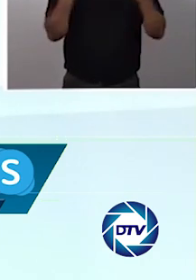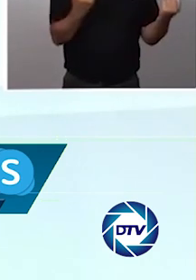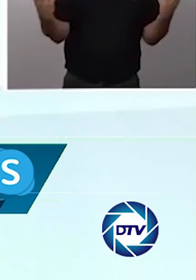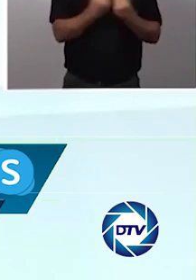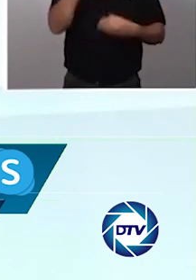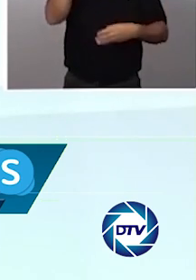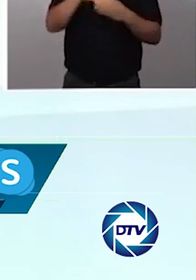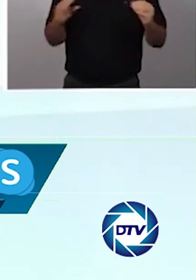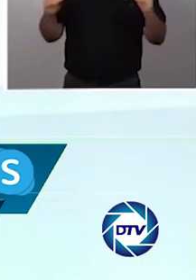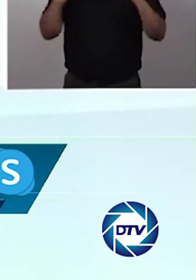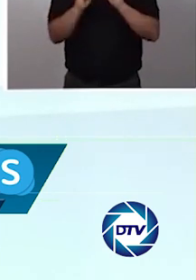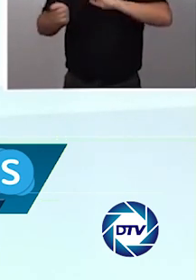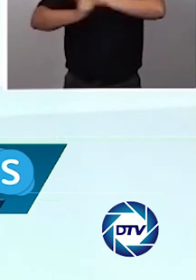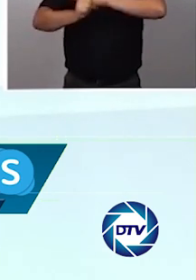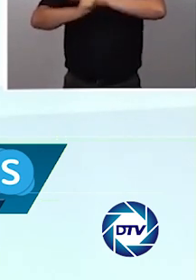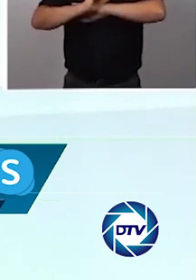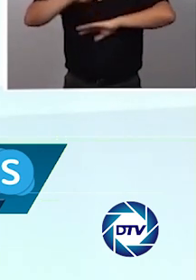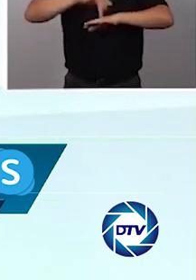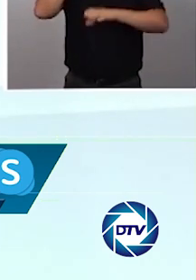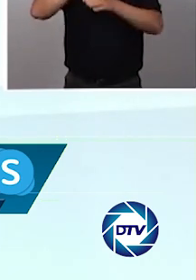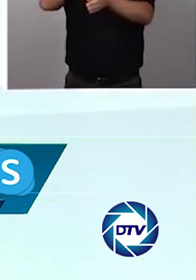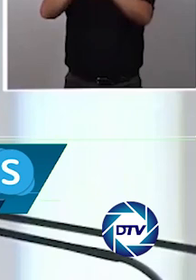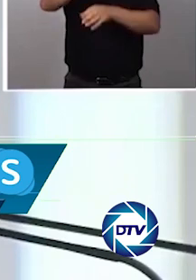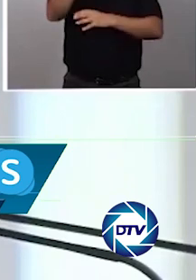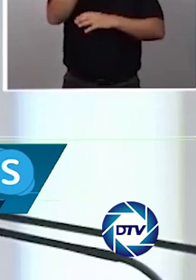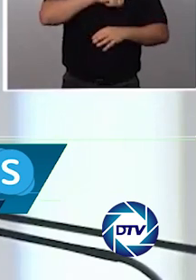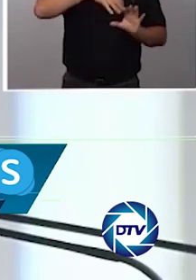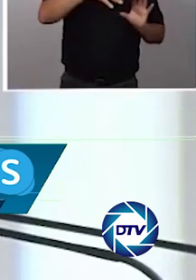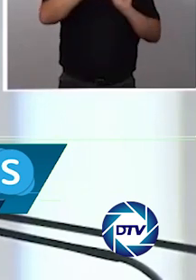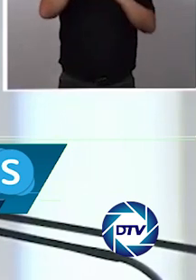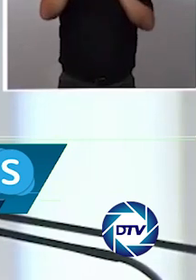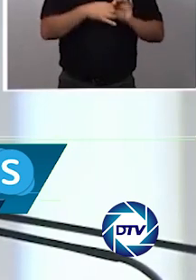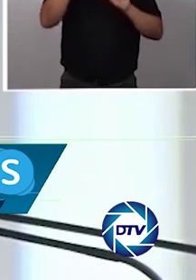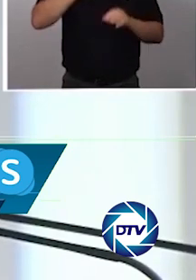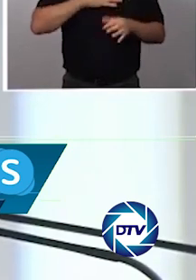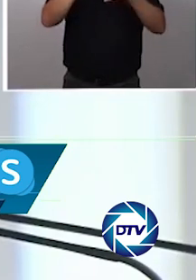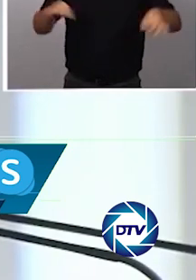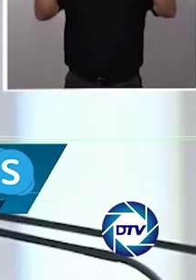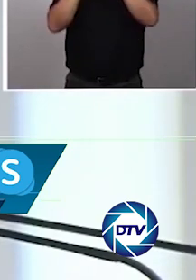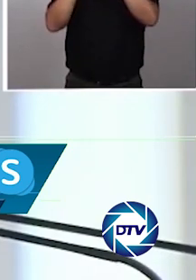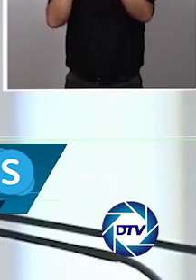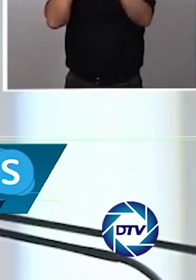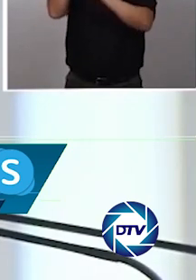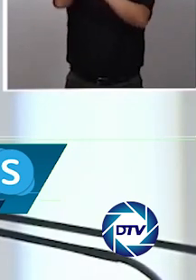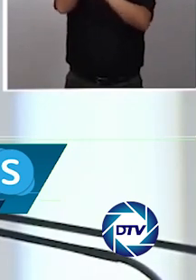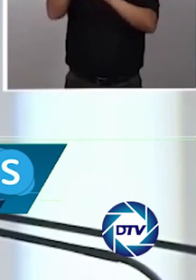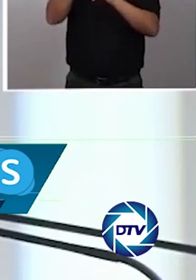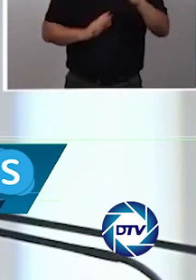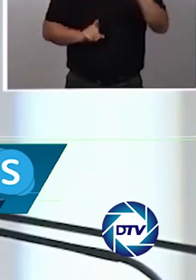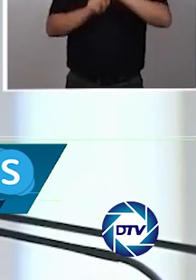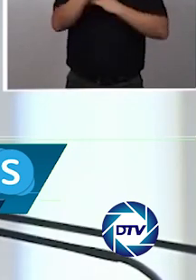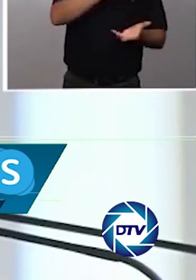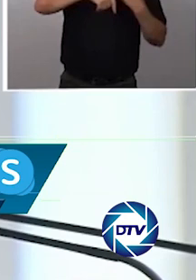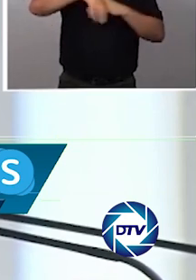basura ahora como venezuela o huye millones de allí estoy en el país vecino que tiene más de 2 millones de